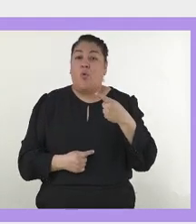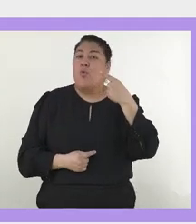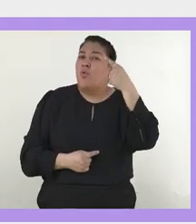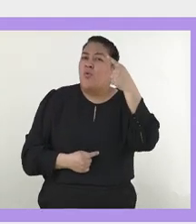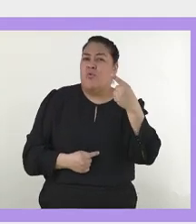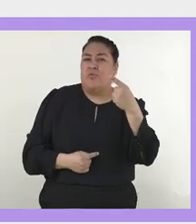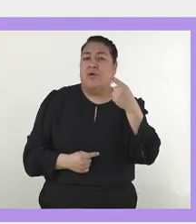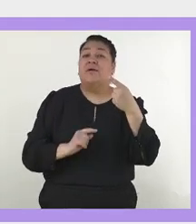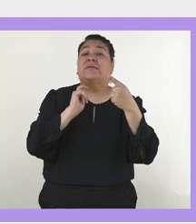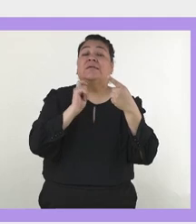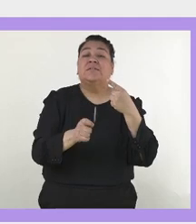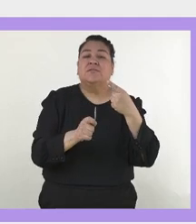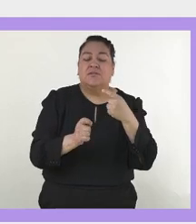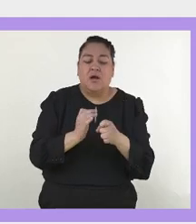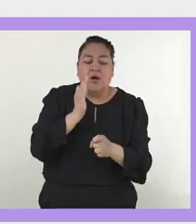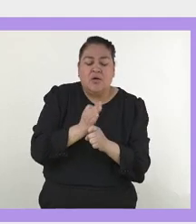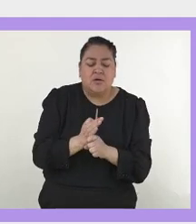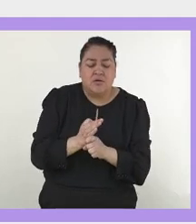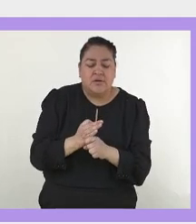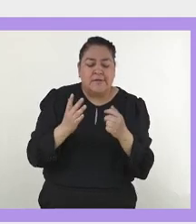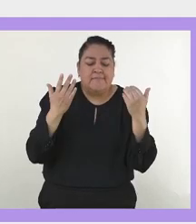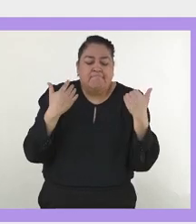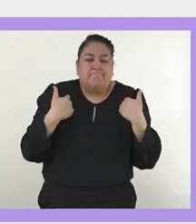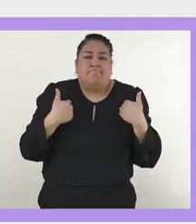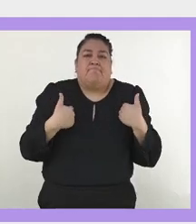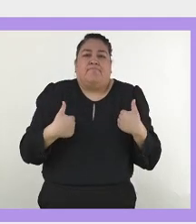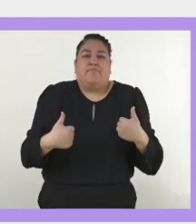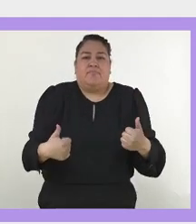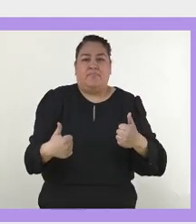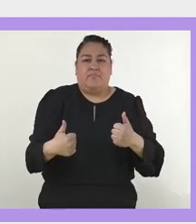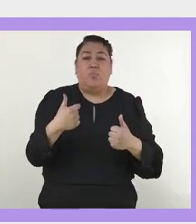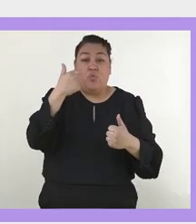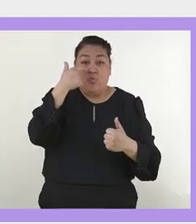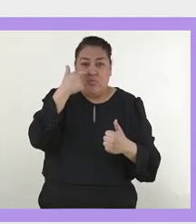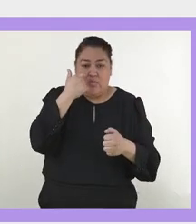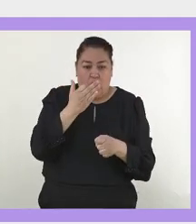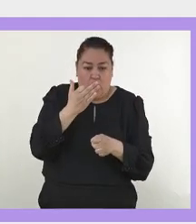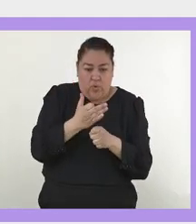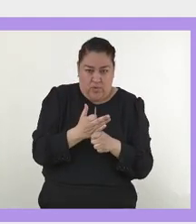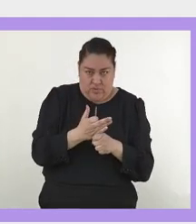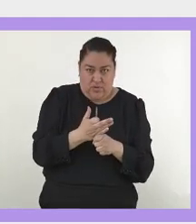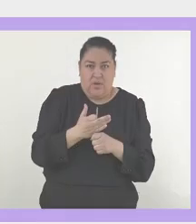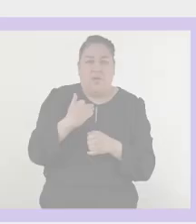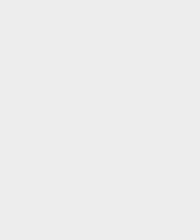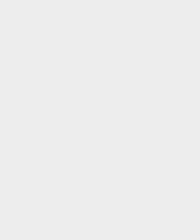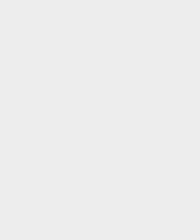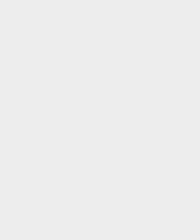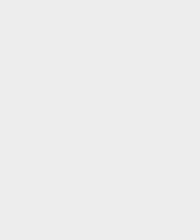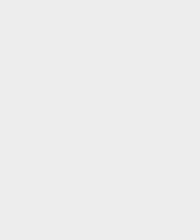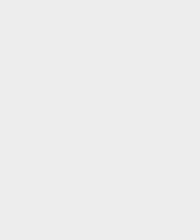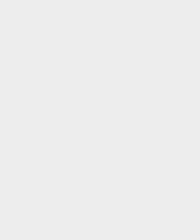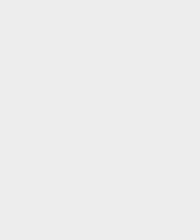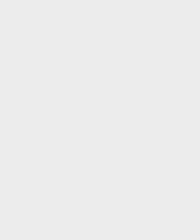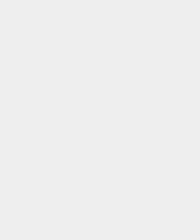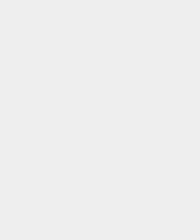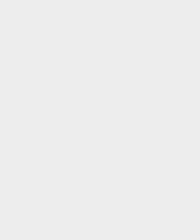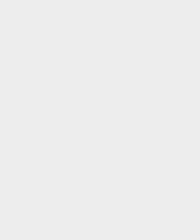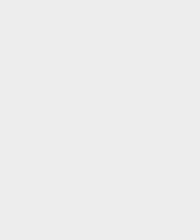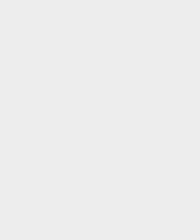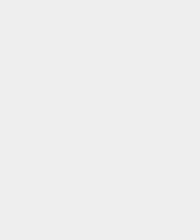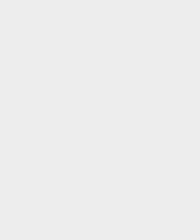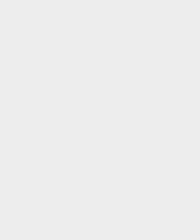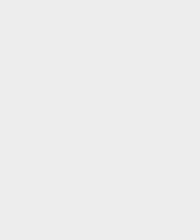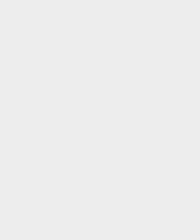decidimos y entendimos que no podemos comparar el fútbol femenil con el varonil en el momento